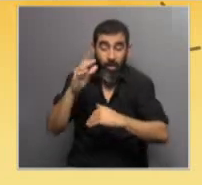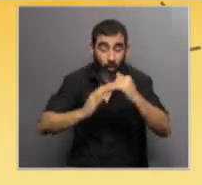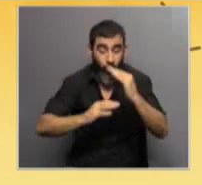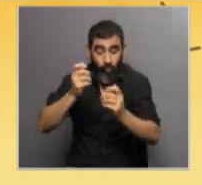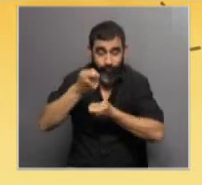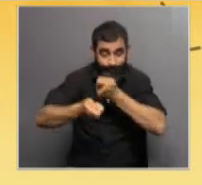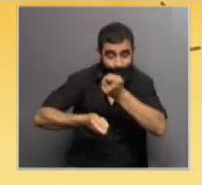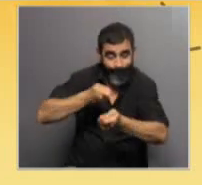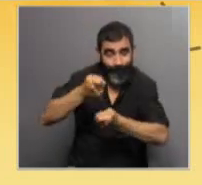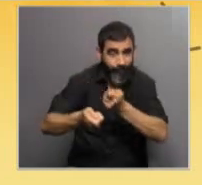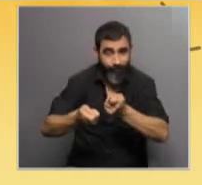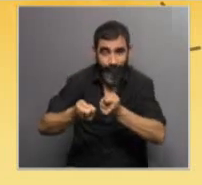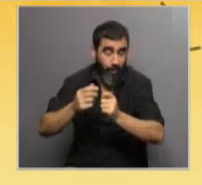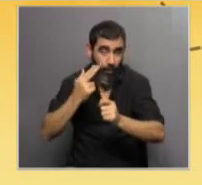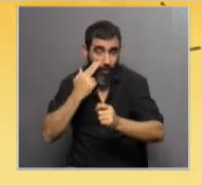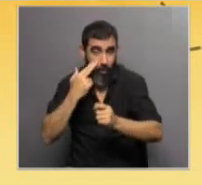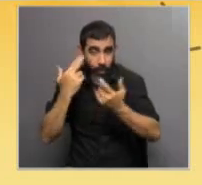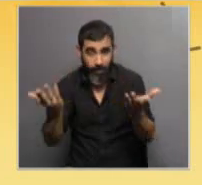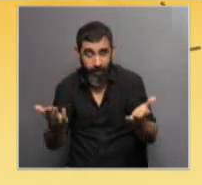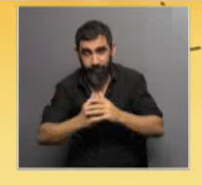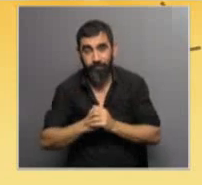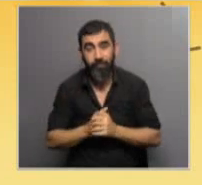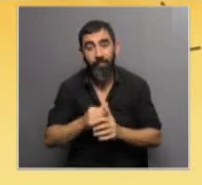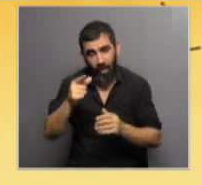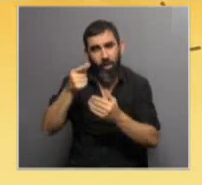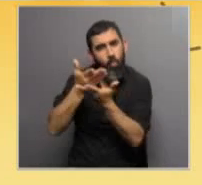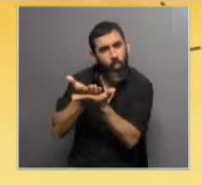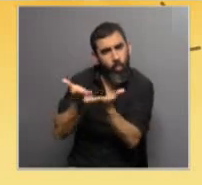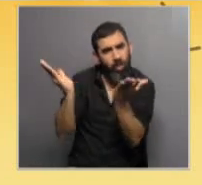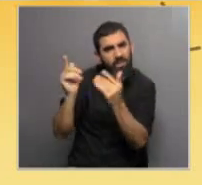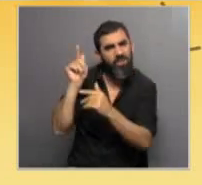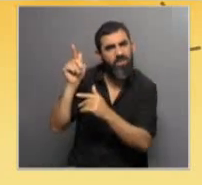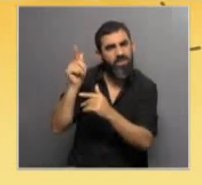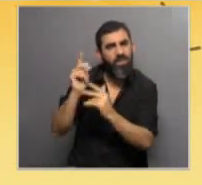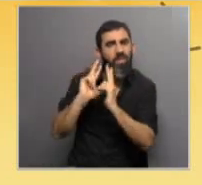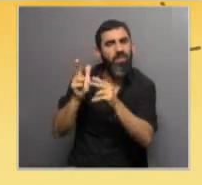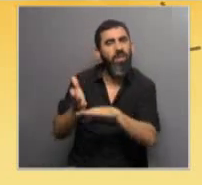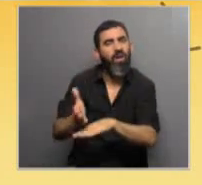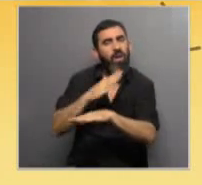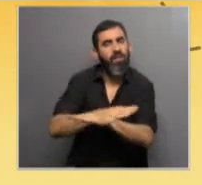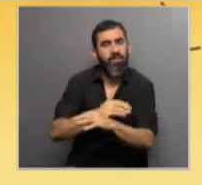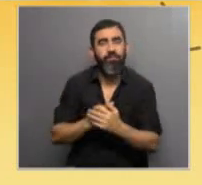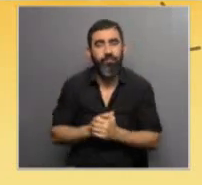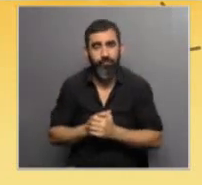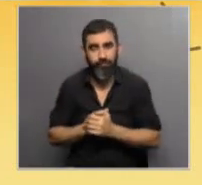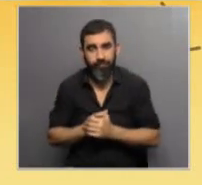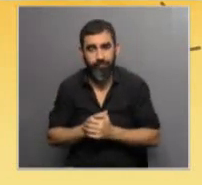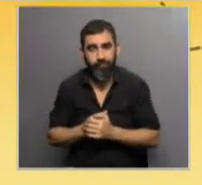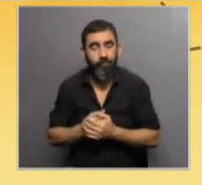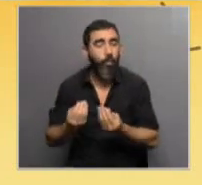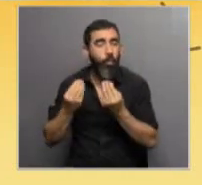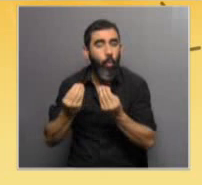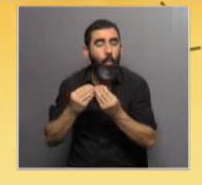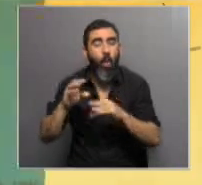van a ser atacadas y ahí tenemos una gráfica que muestra lo que tú mencionado recién no en un esquema como es el